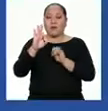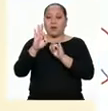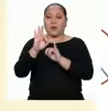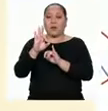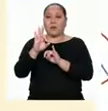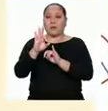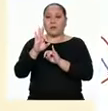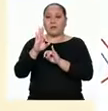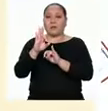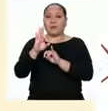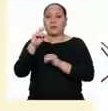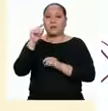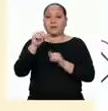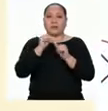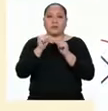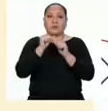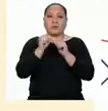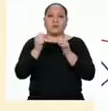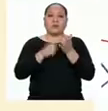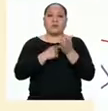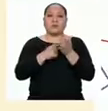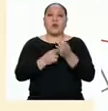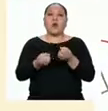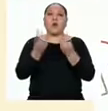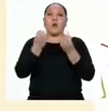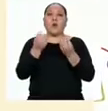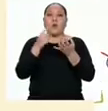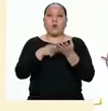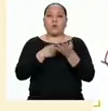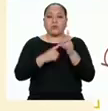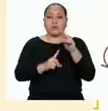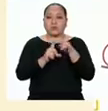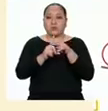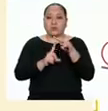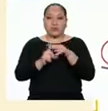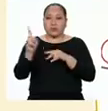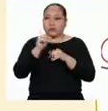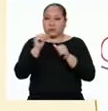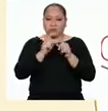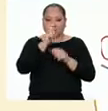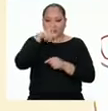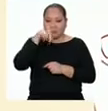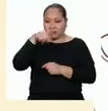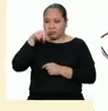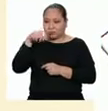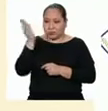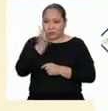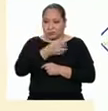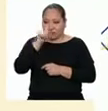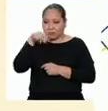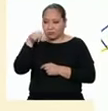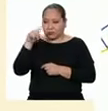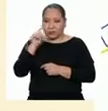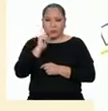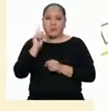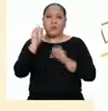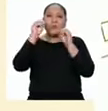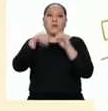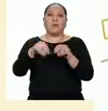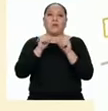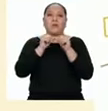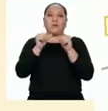i. Este es el número de veces que aparece cada valor, ya no con barritas, sino colocados en números.